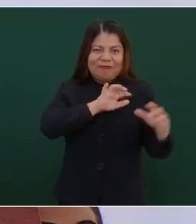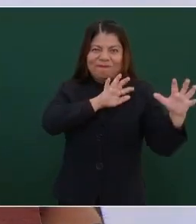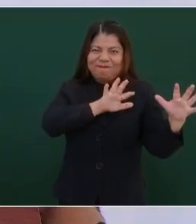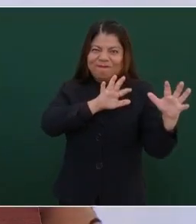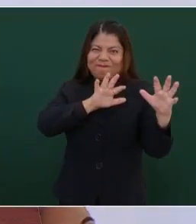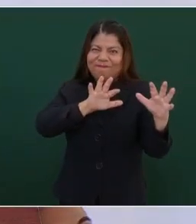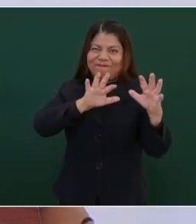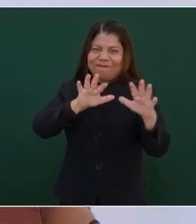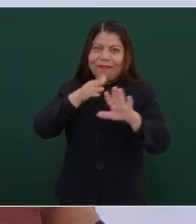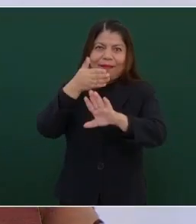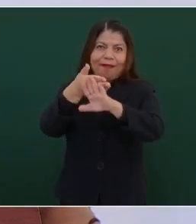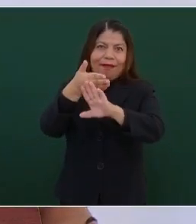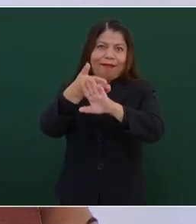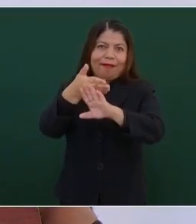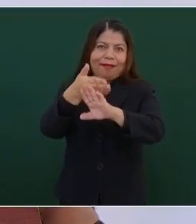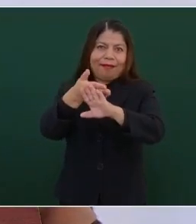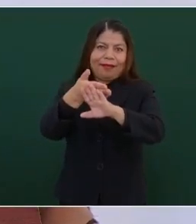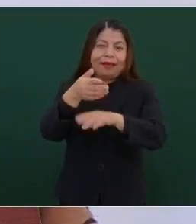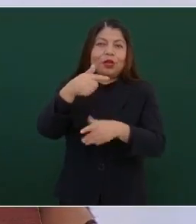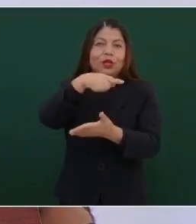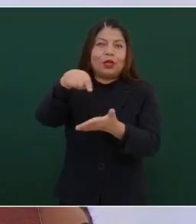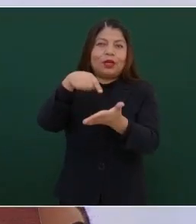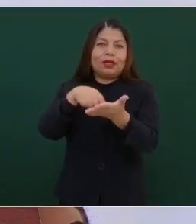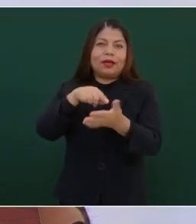para ser general.